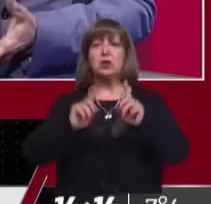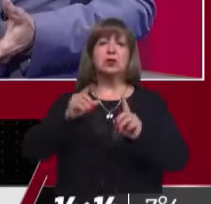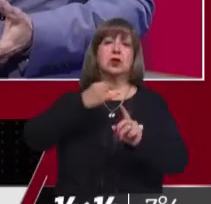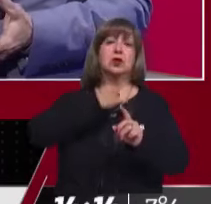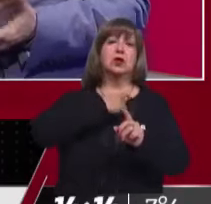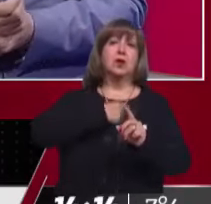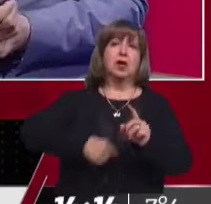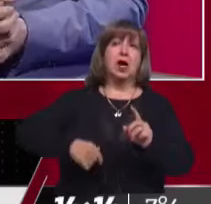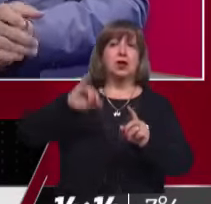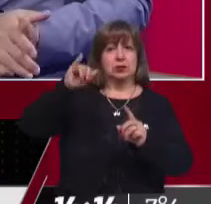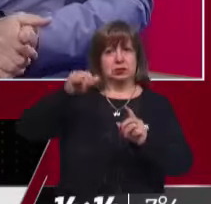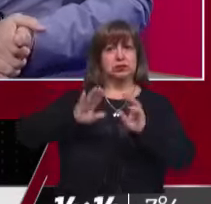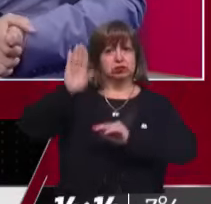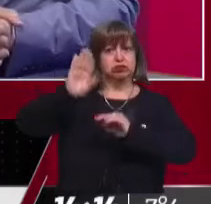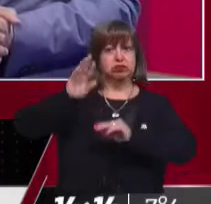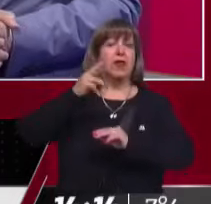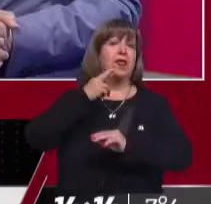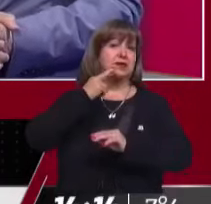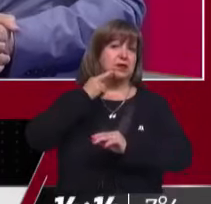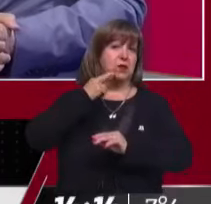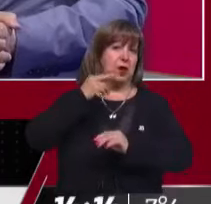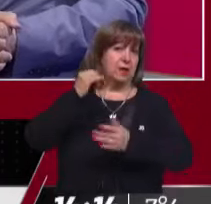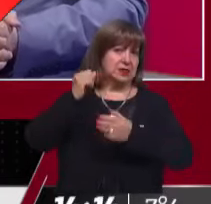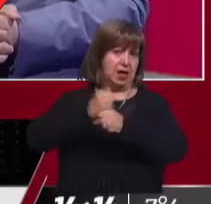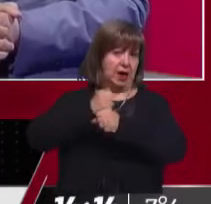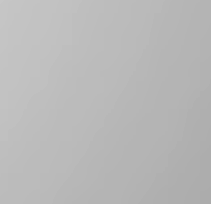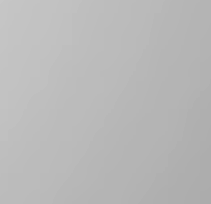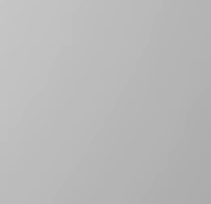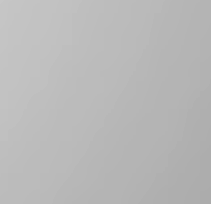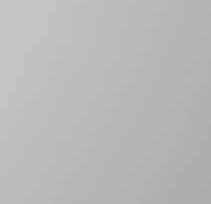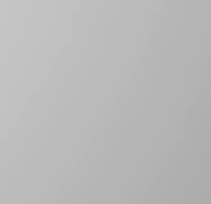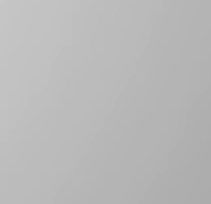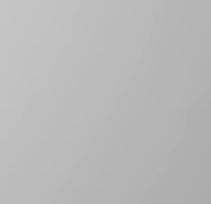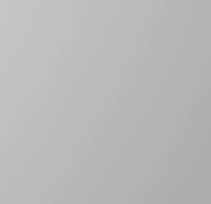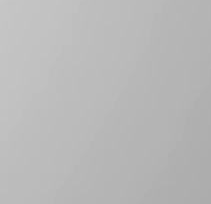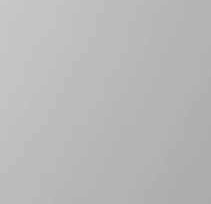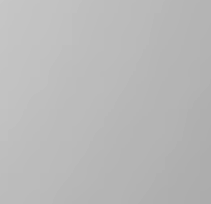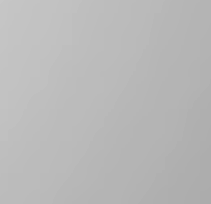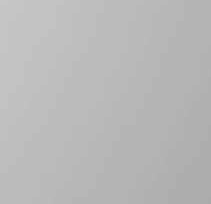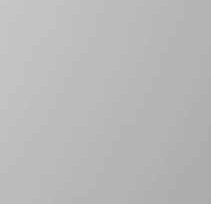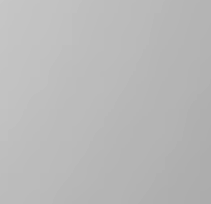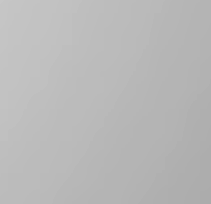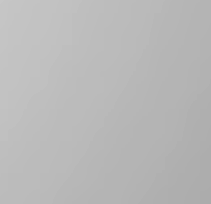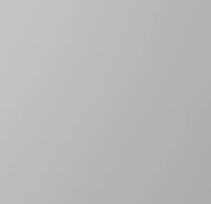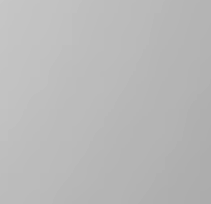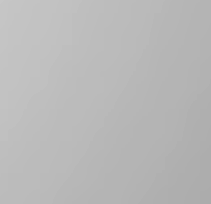tiene algún cariz institucional, pero fundamentalmente es de un corte político, indudablemente.